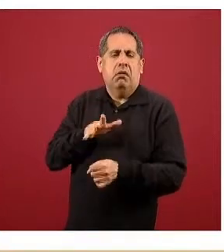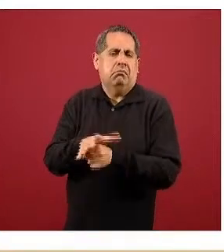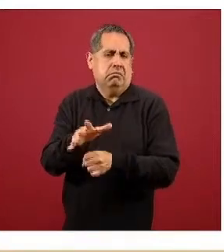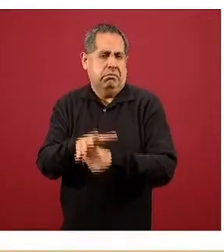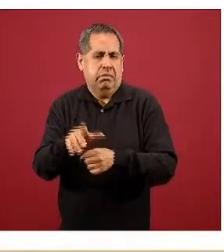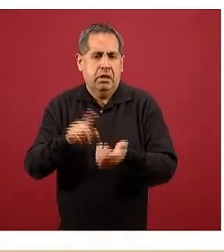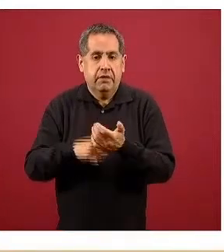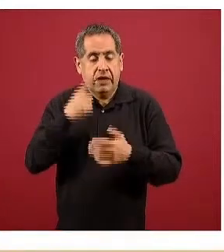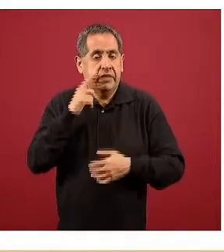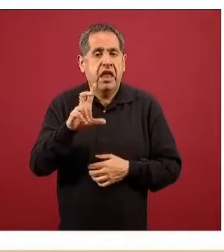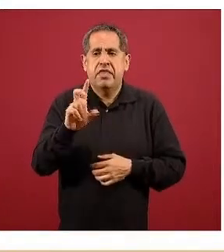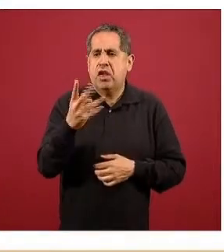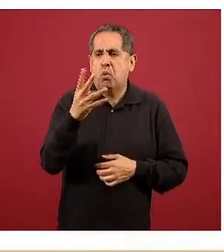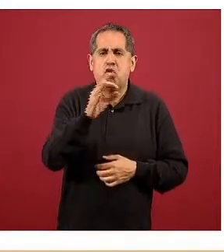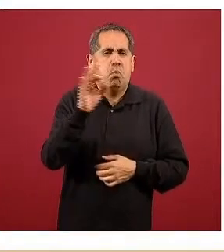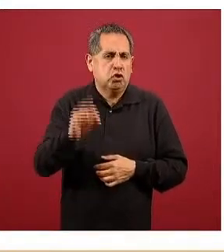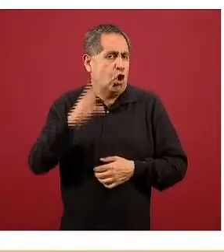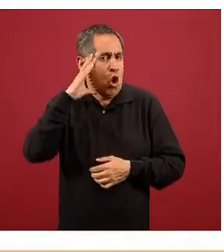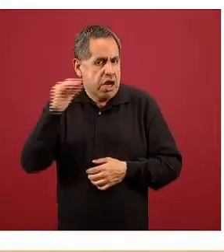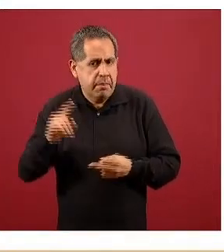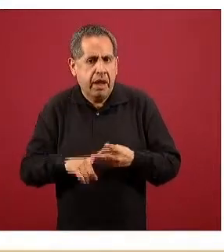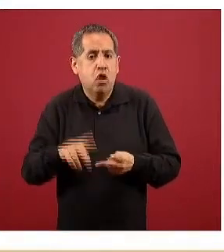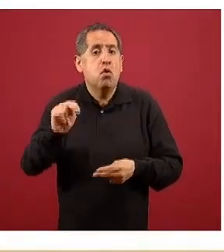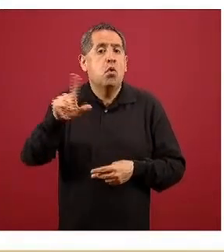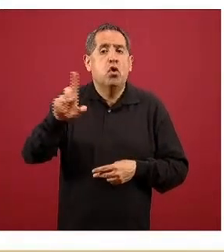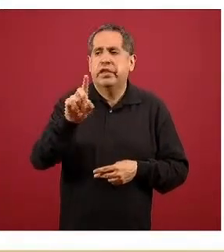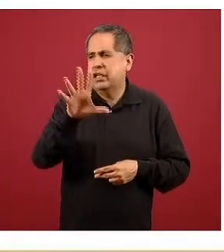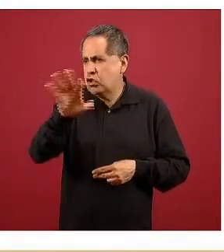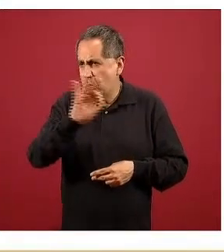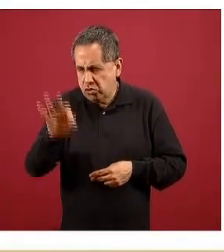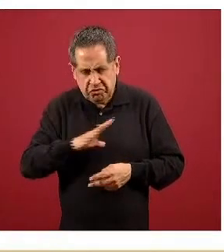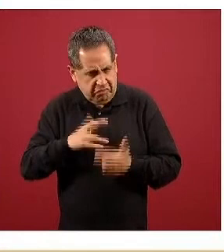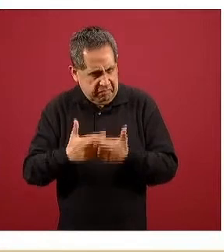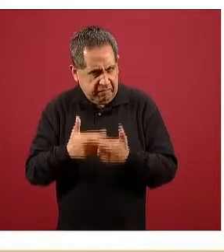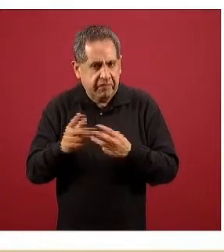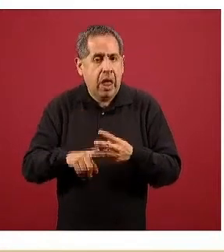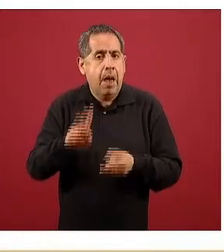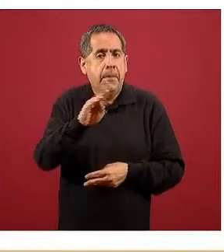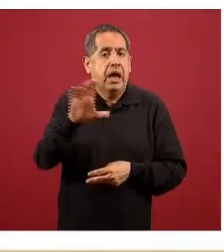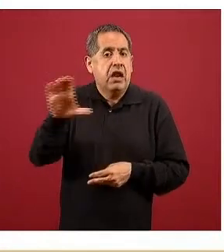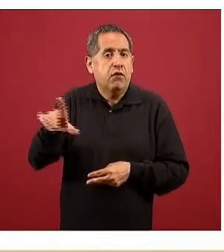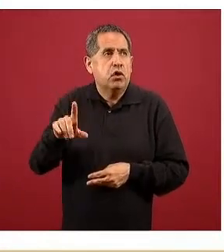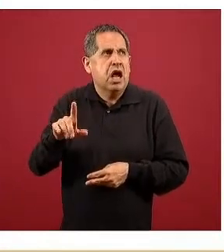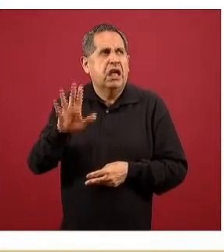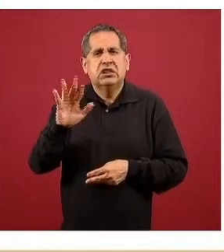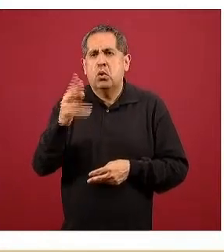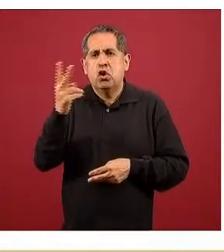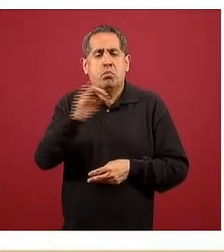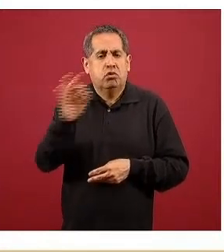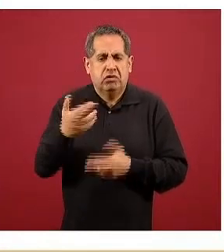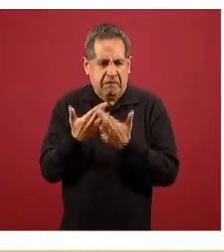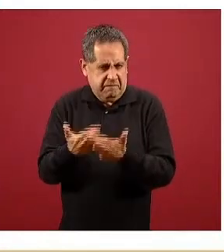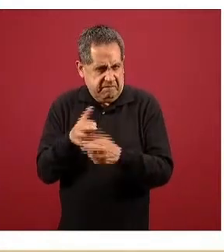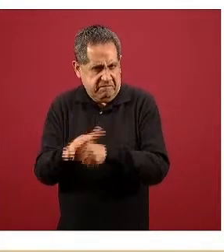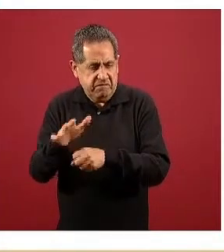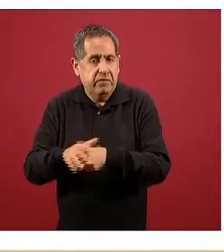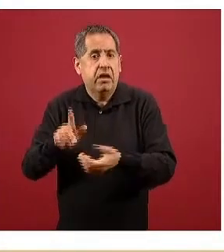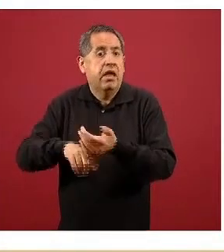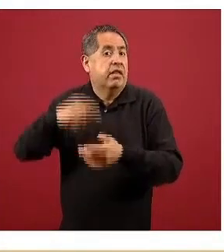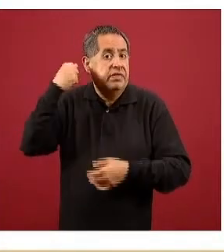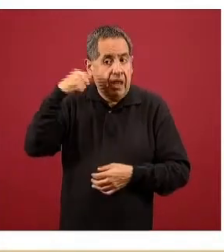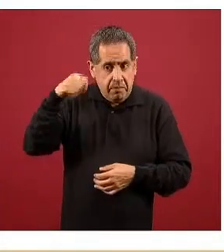Colima, 34%, en Nuevo León, 35%, en Baja California, 52%, al igual que en